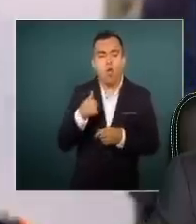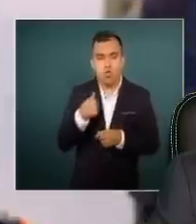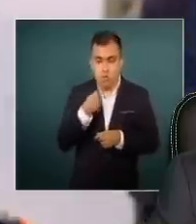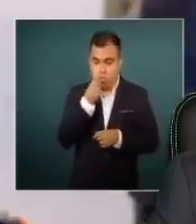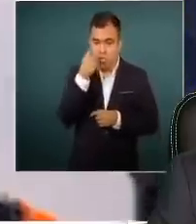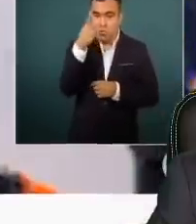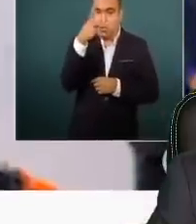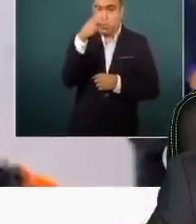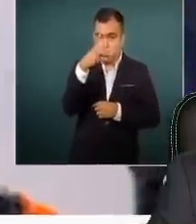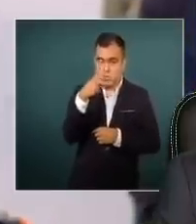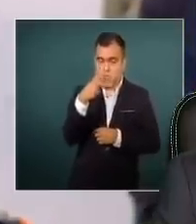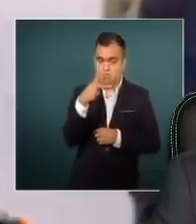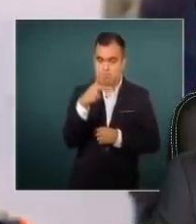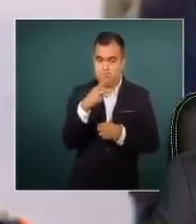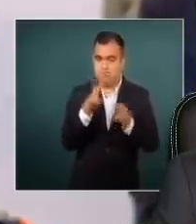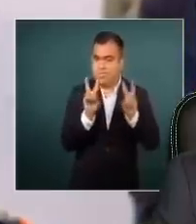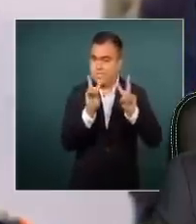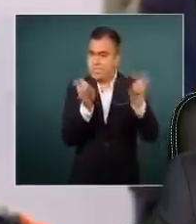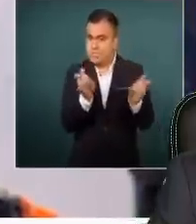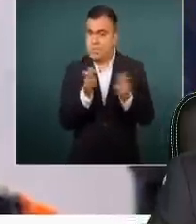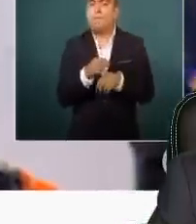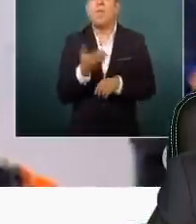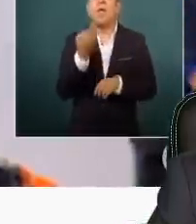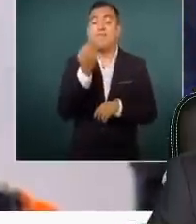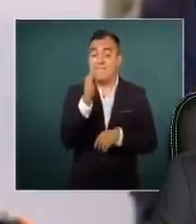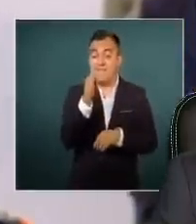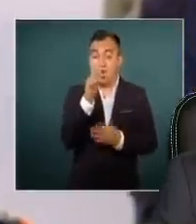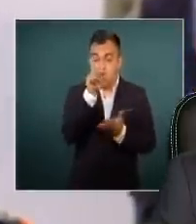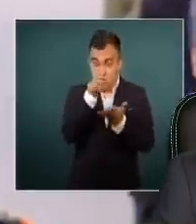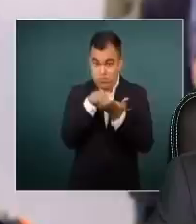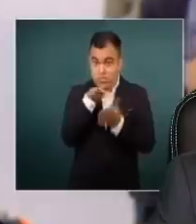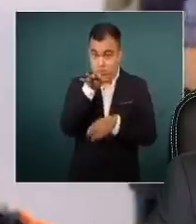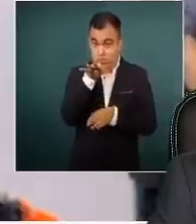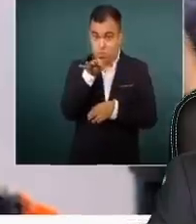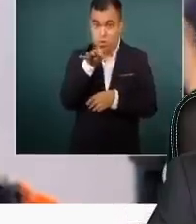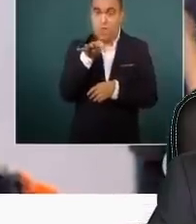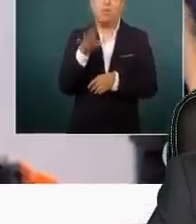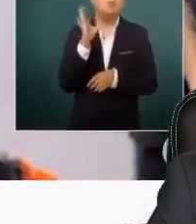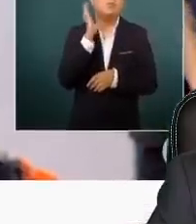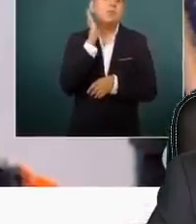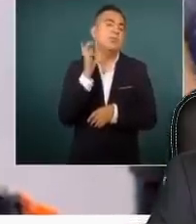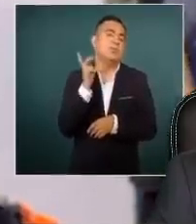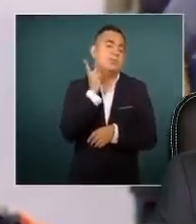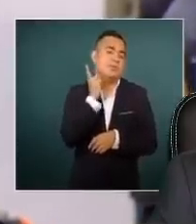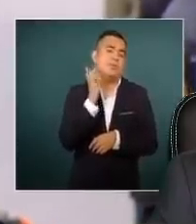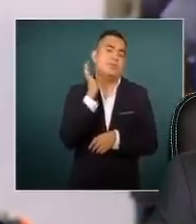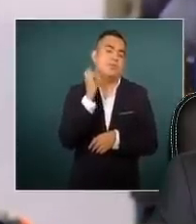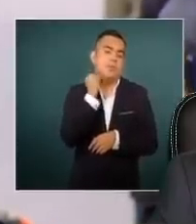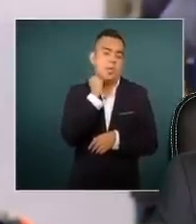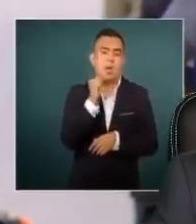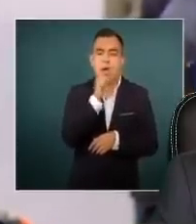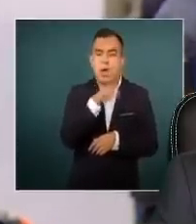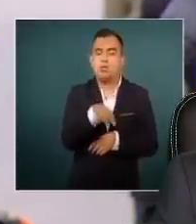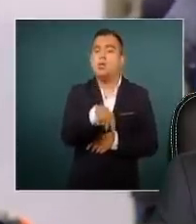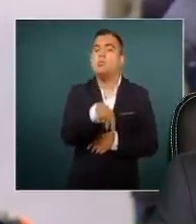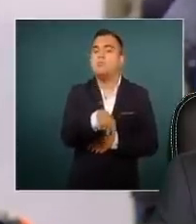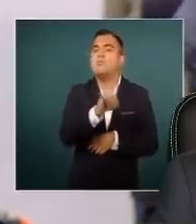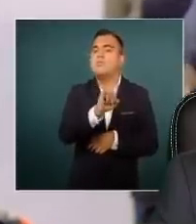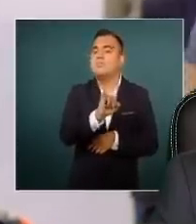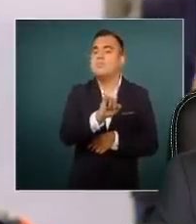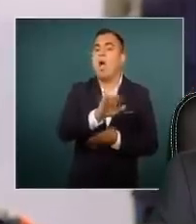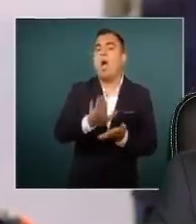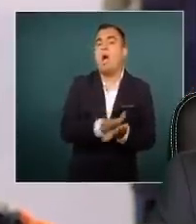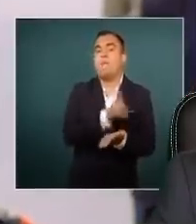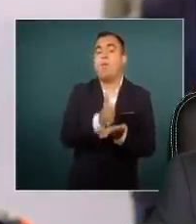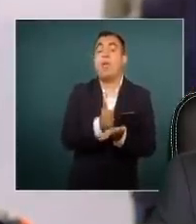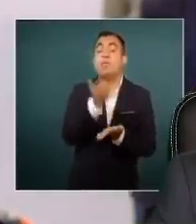citar en febrero de 2019 el congreso local de jalisco aprueba un crédito de 5 mil